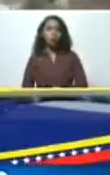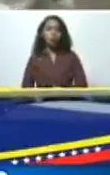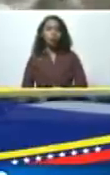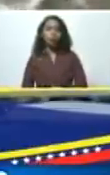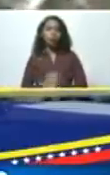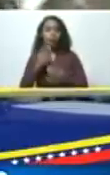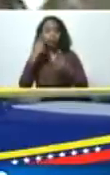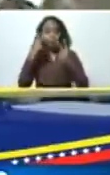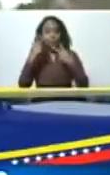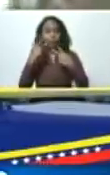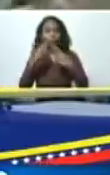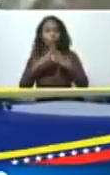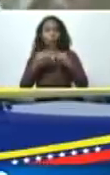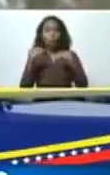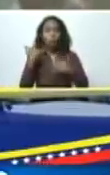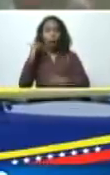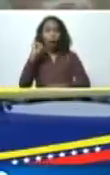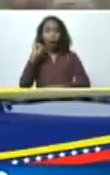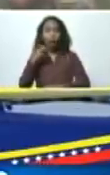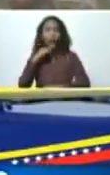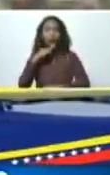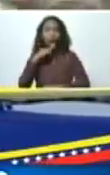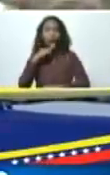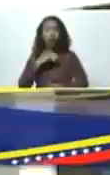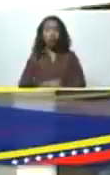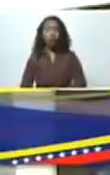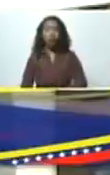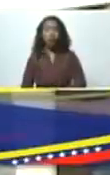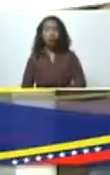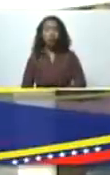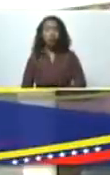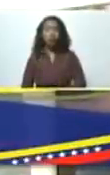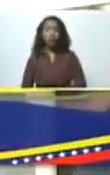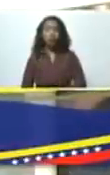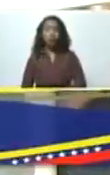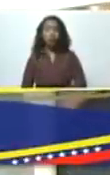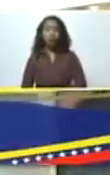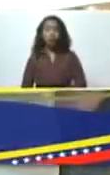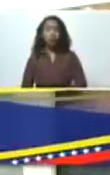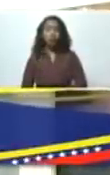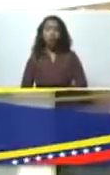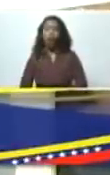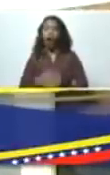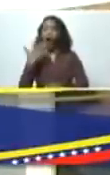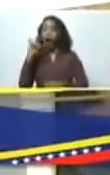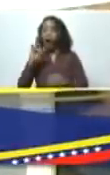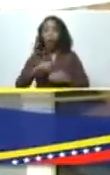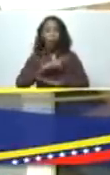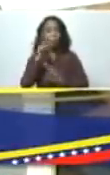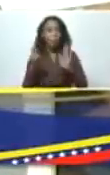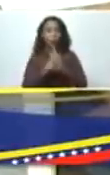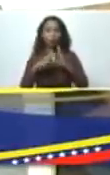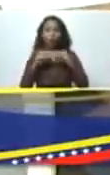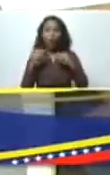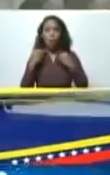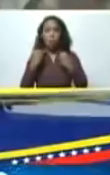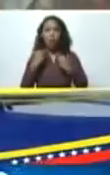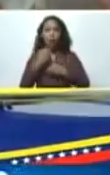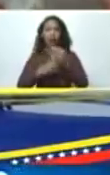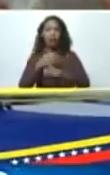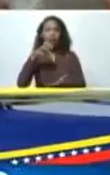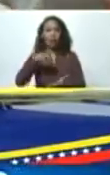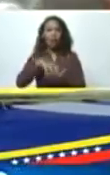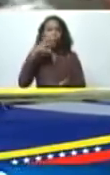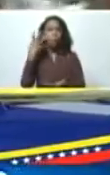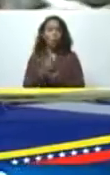Fíjate, lo tenemos todo, Castro Soteldo. Lo tenemos todo para hacer del Estado